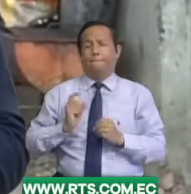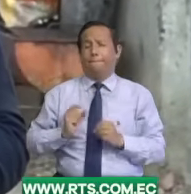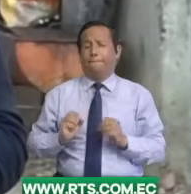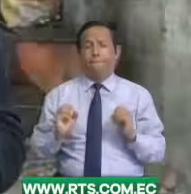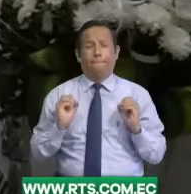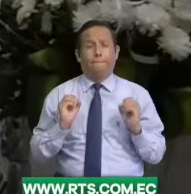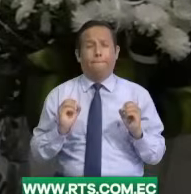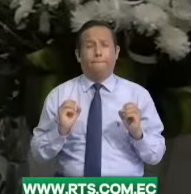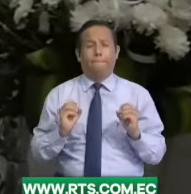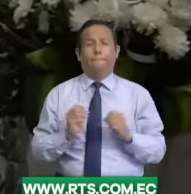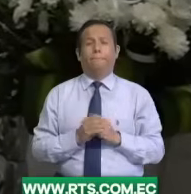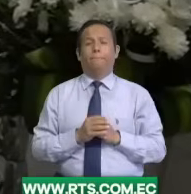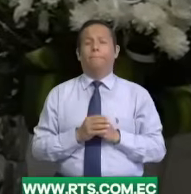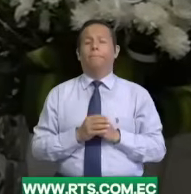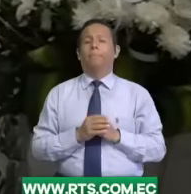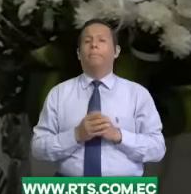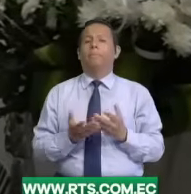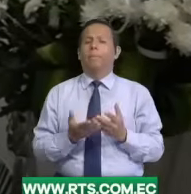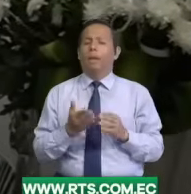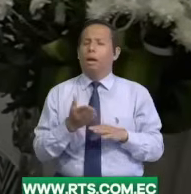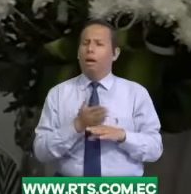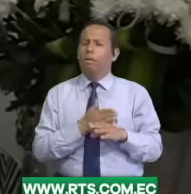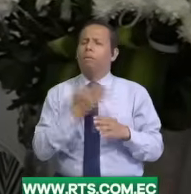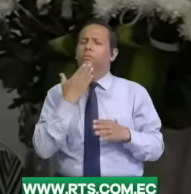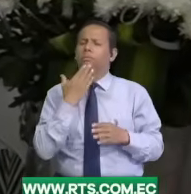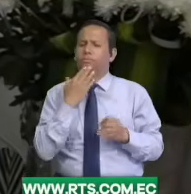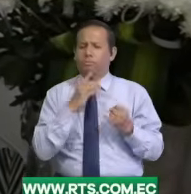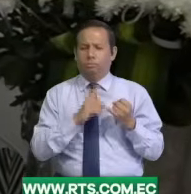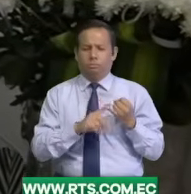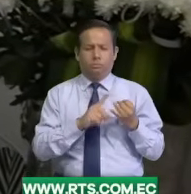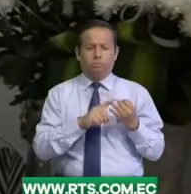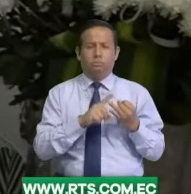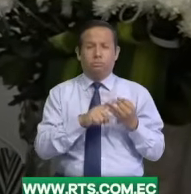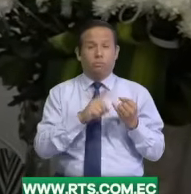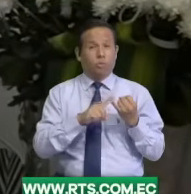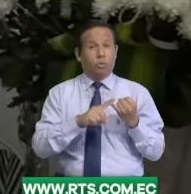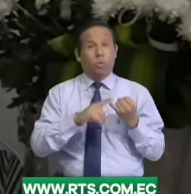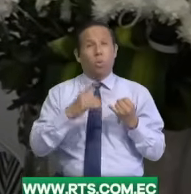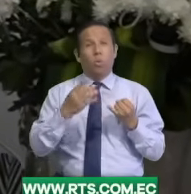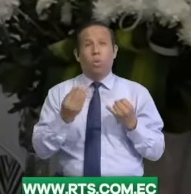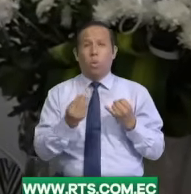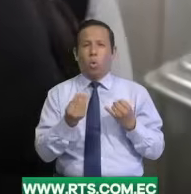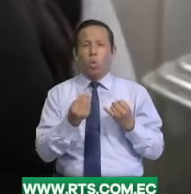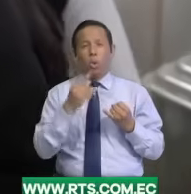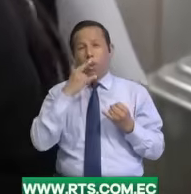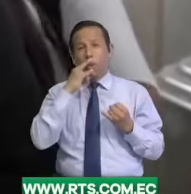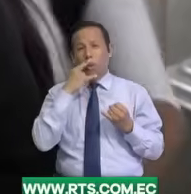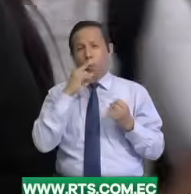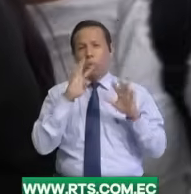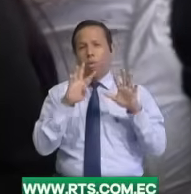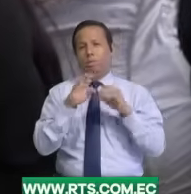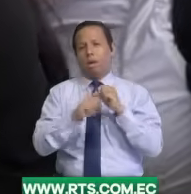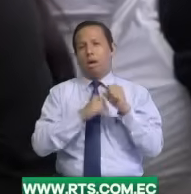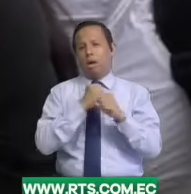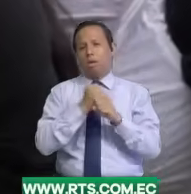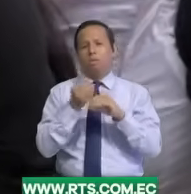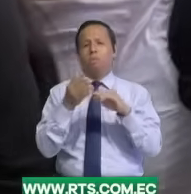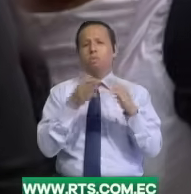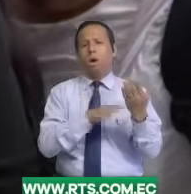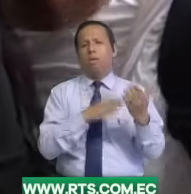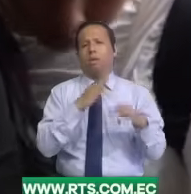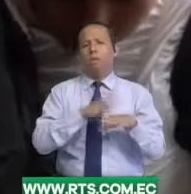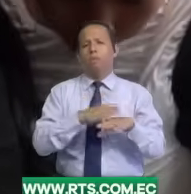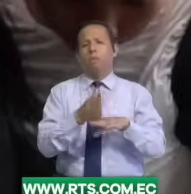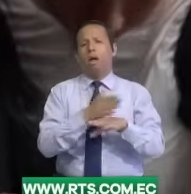este lugar. Entre los casos figura la muerte colateral de un menor de 9 años que falleció con múltiples